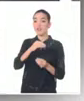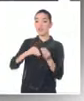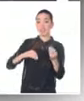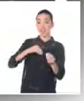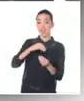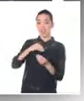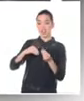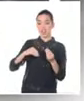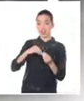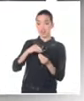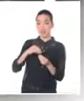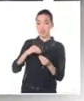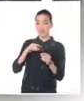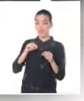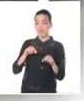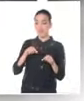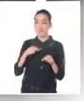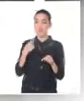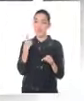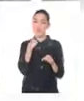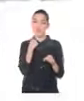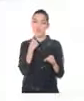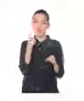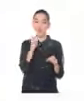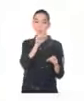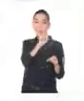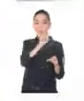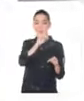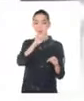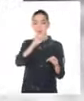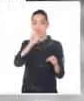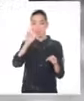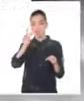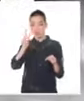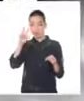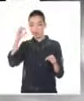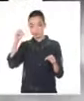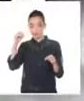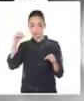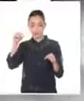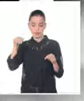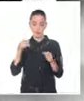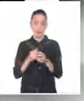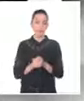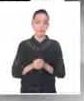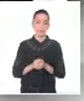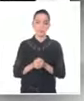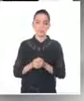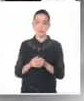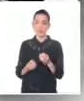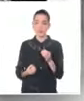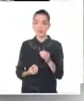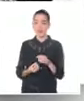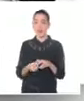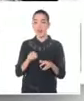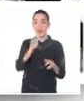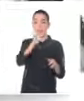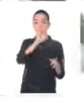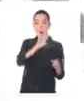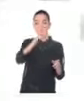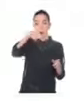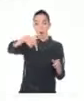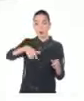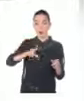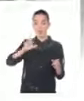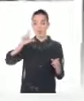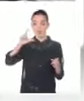año 1920. Fueron el movimiento reformista y la Federación Estudiantil Universitaria, creada en 1922, sus mejores